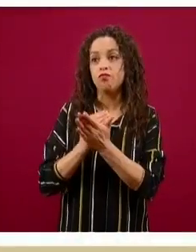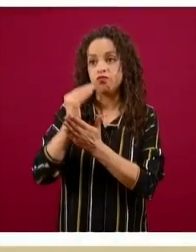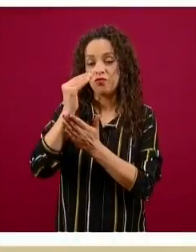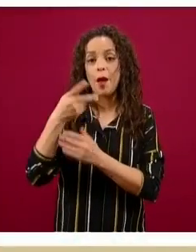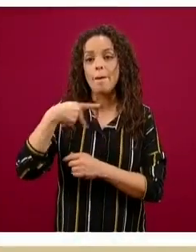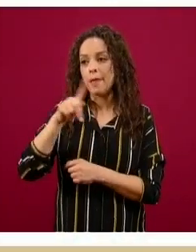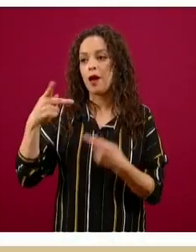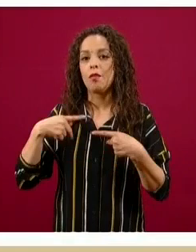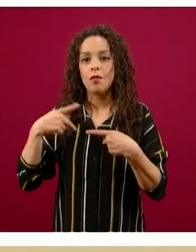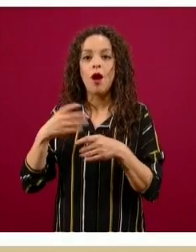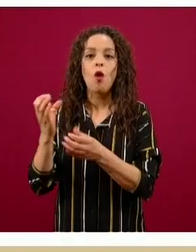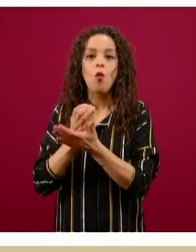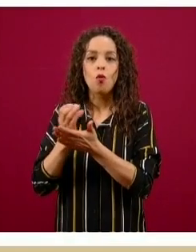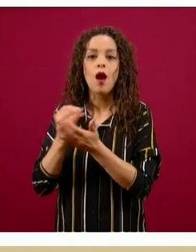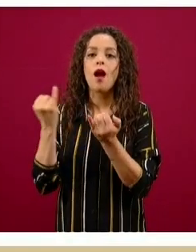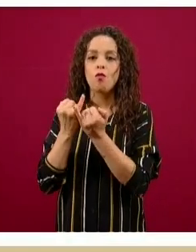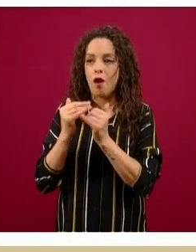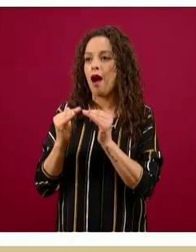hoy son